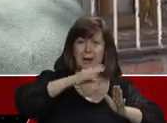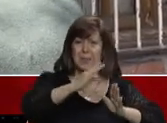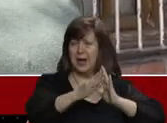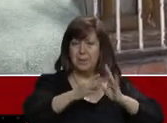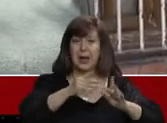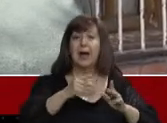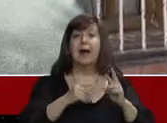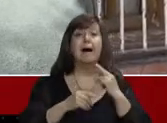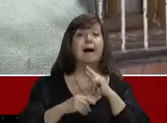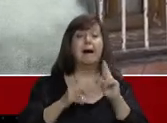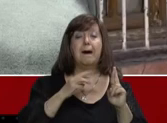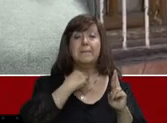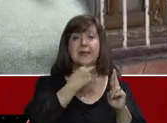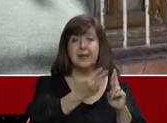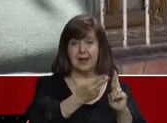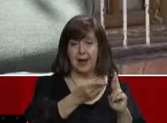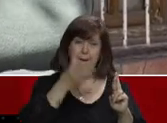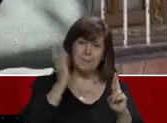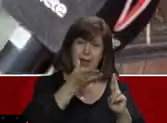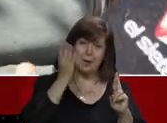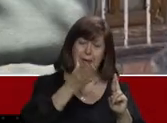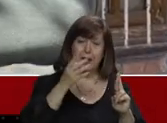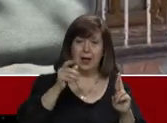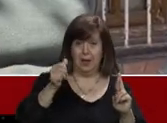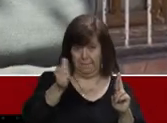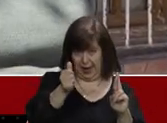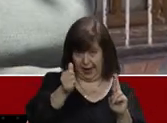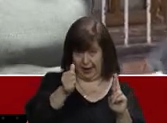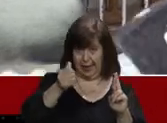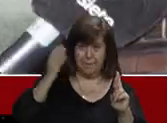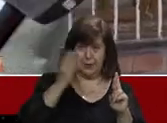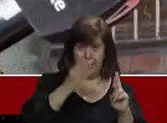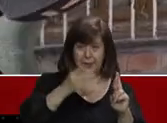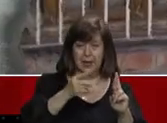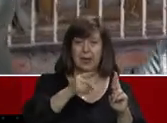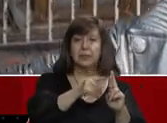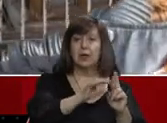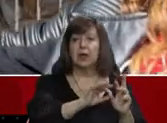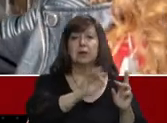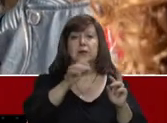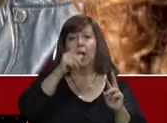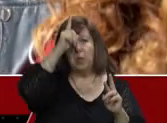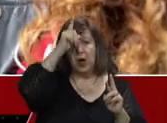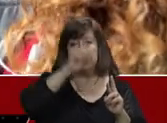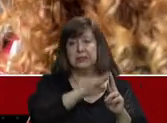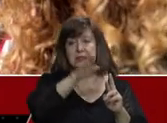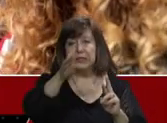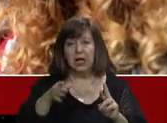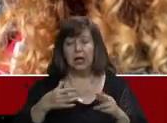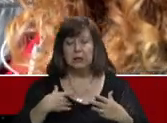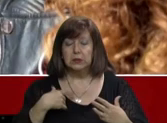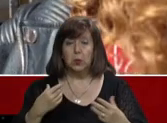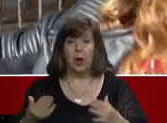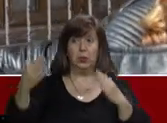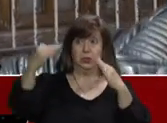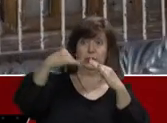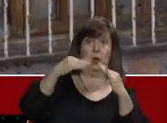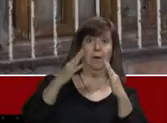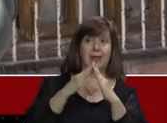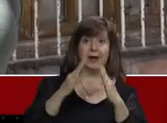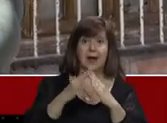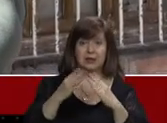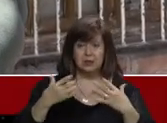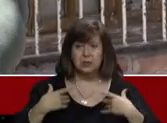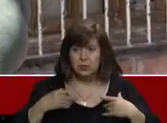comisaría número 2 de la sexta me dijo que venía muy golpeada esa vez sí sí venía bastante